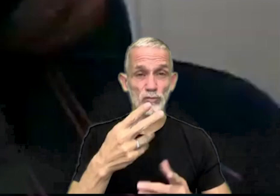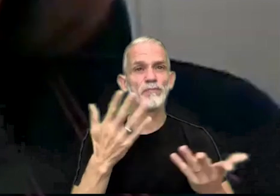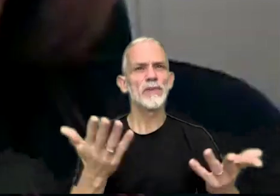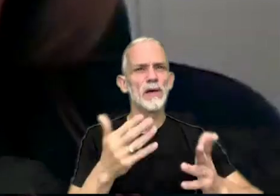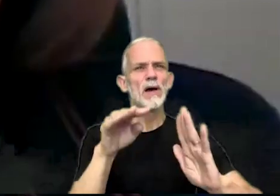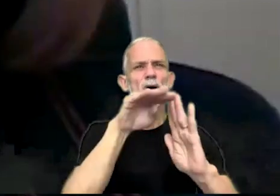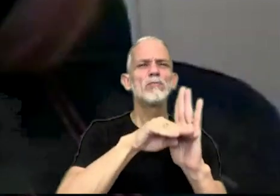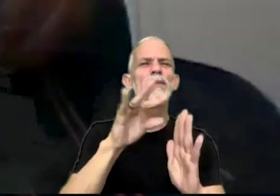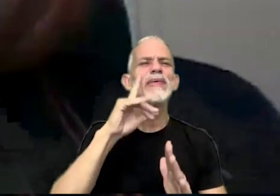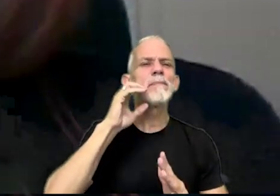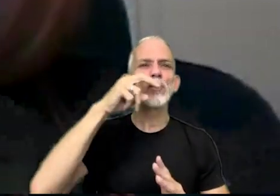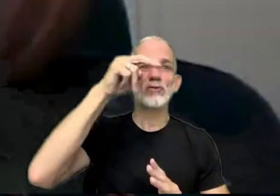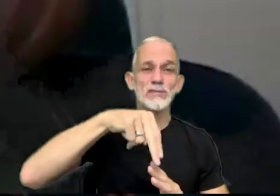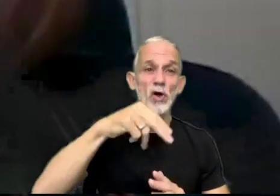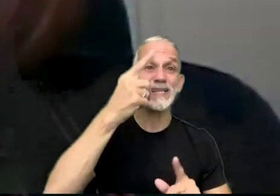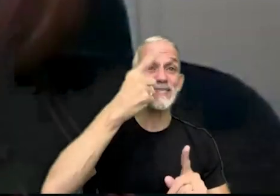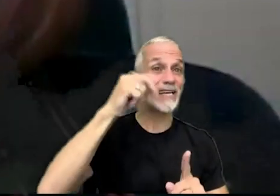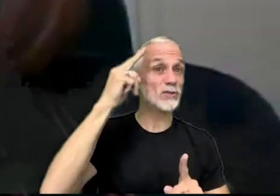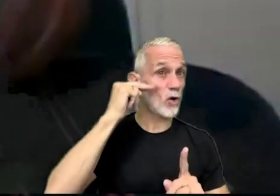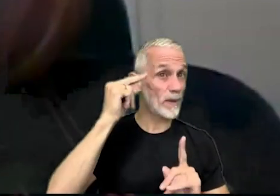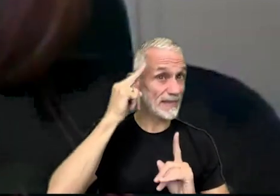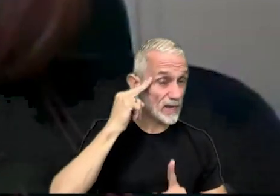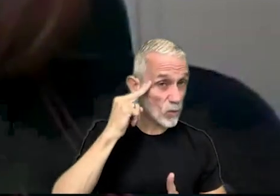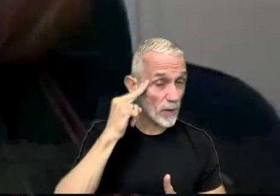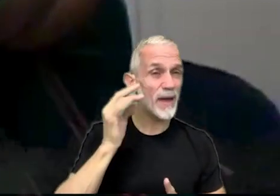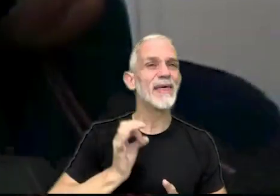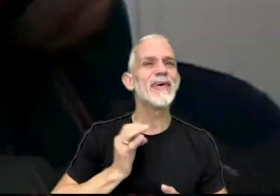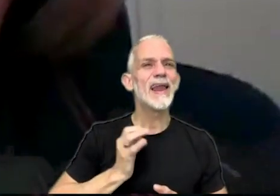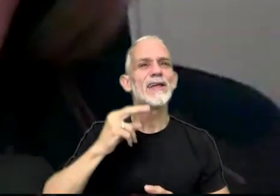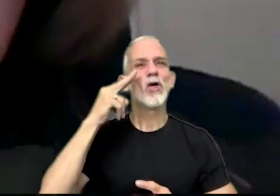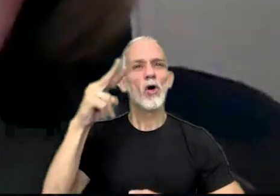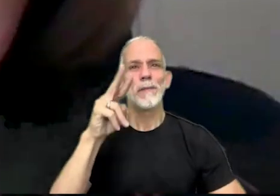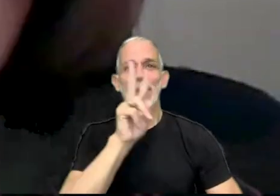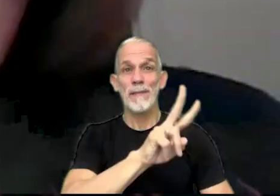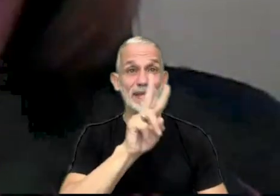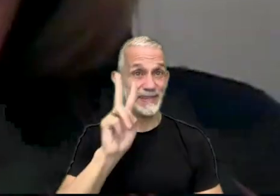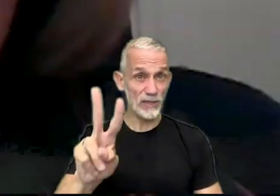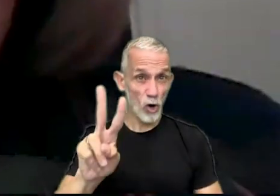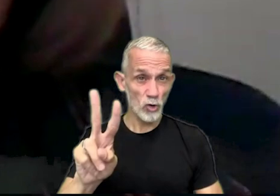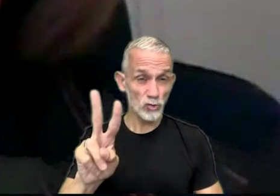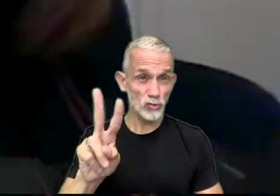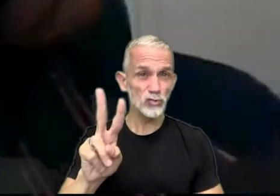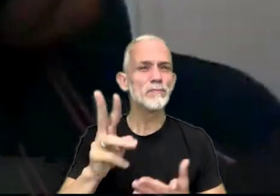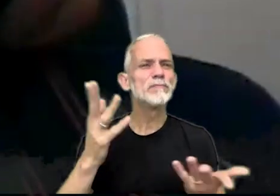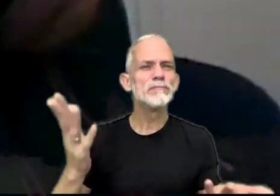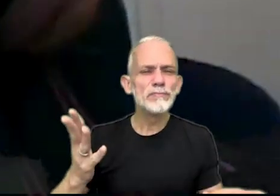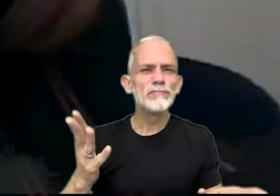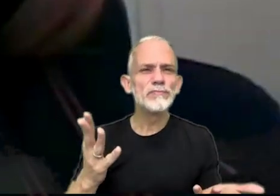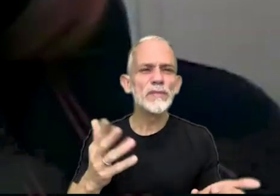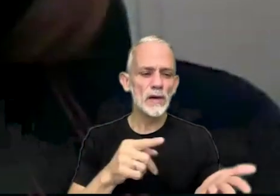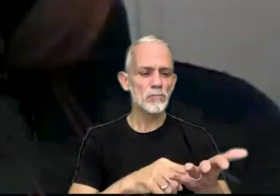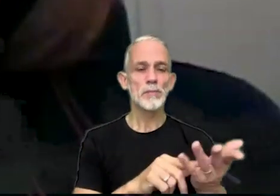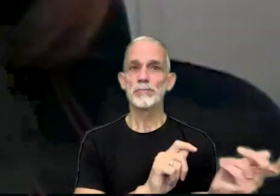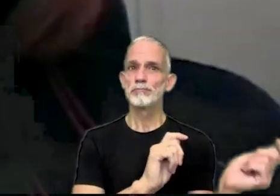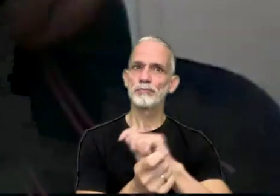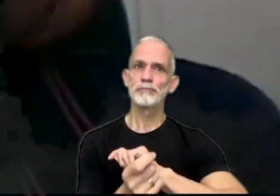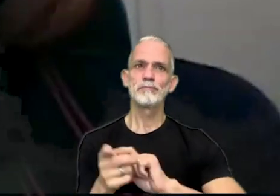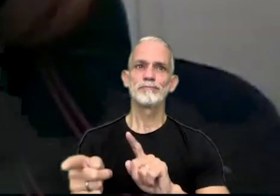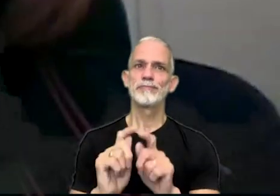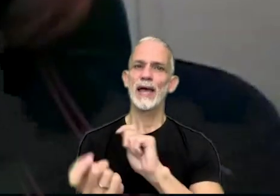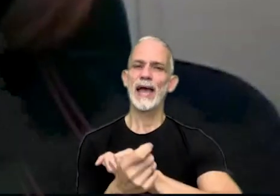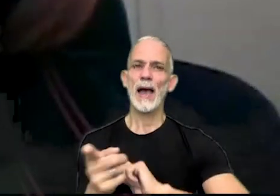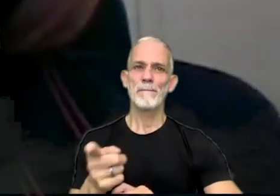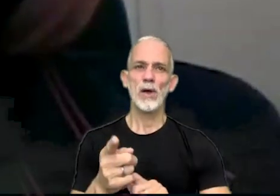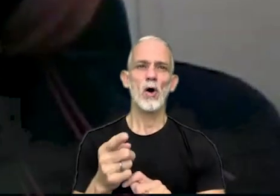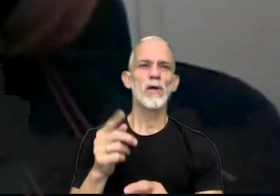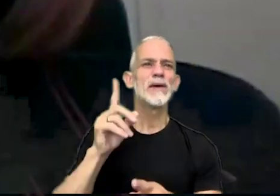La disposición 199 del año 2022 reemplazó a